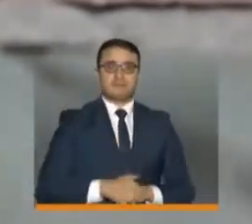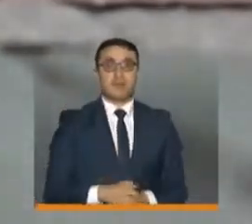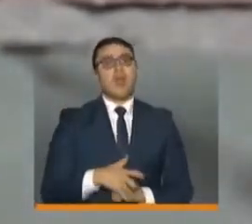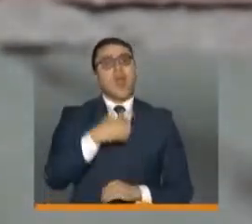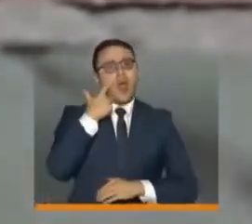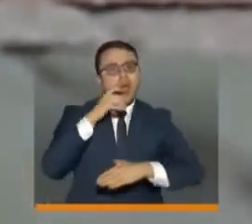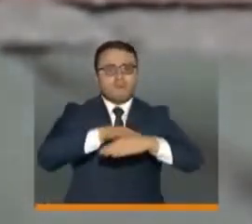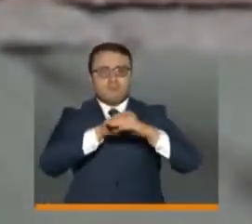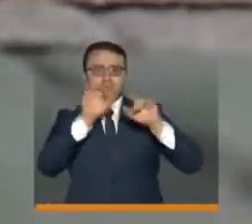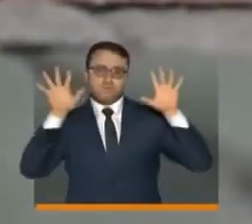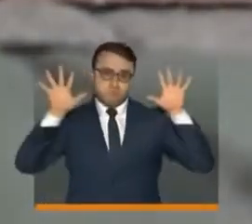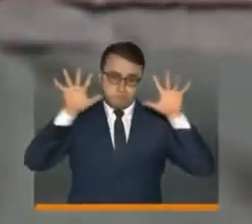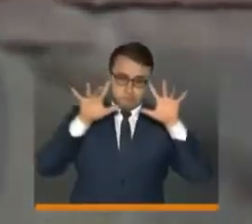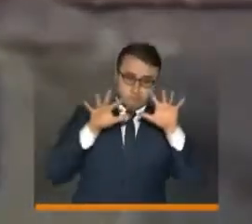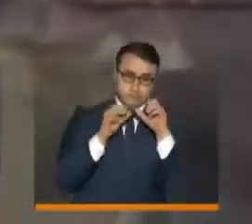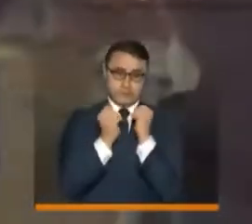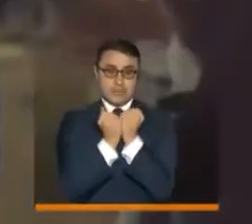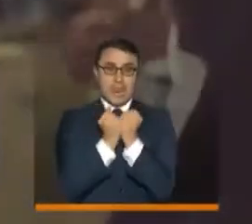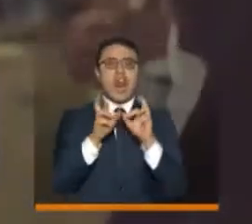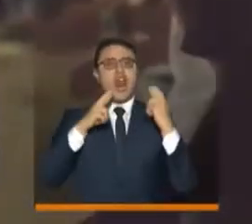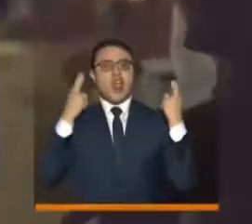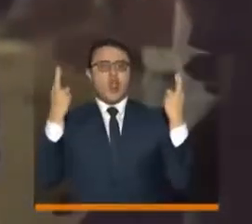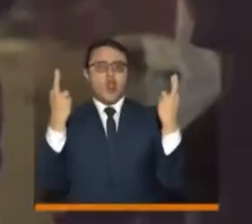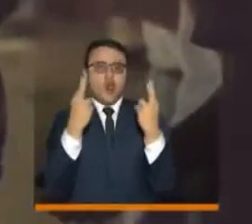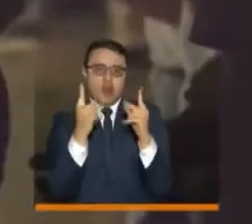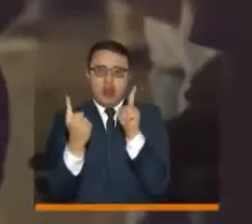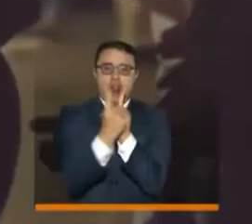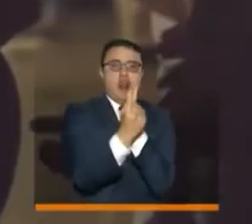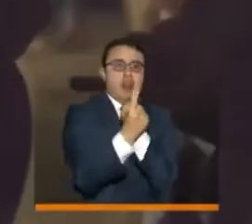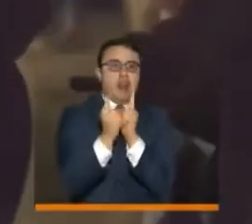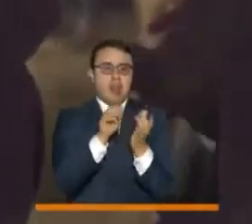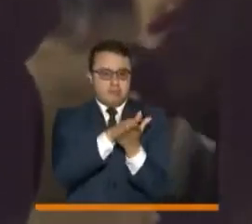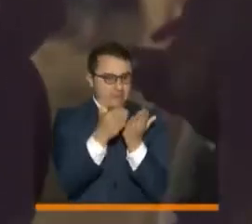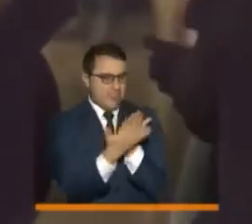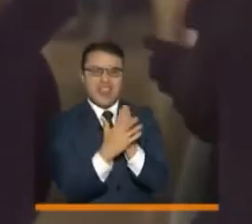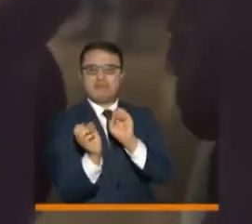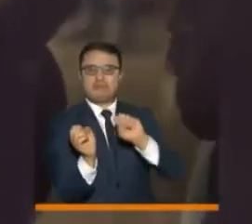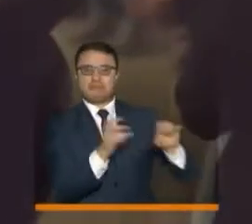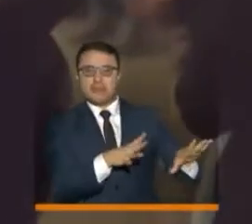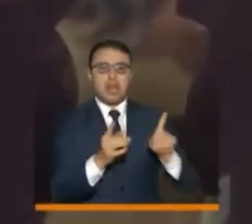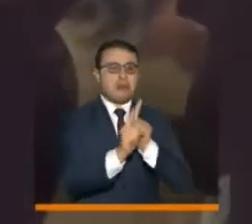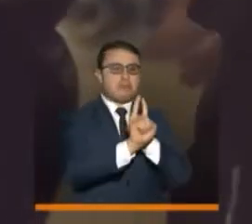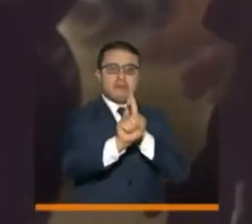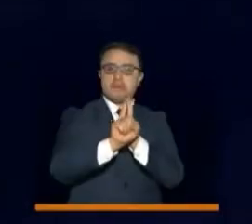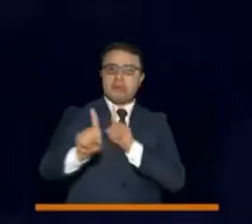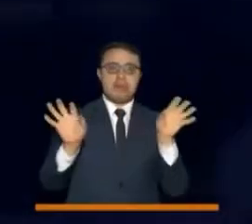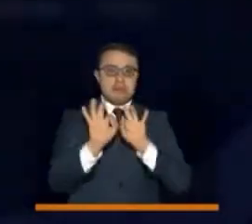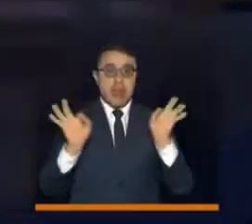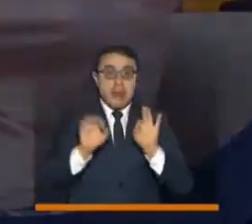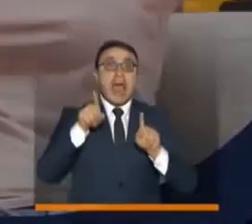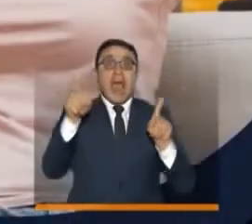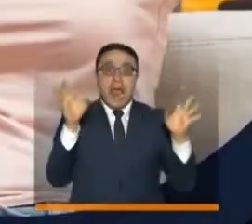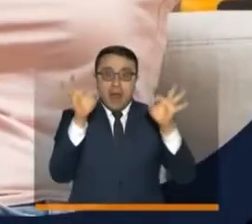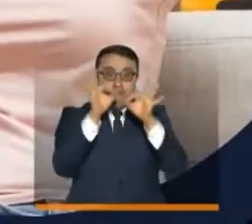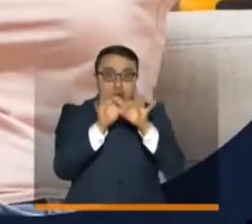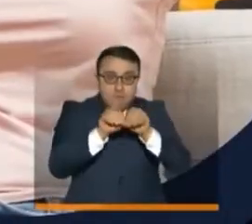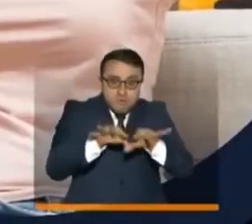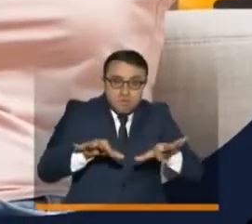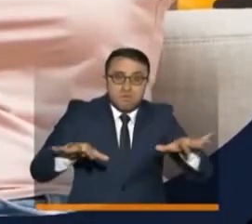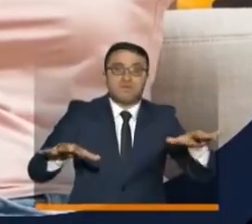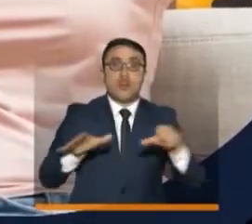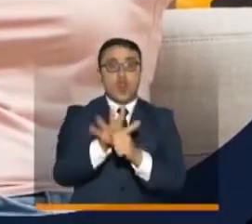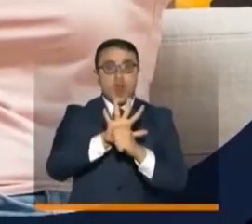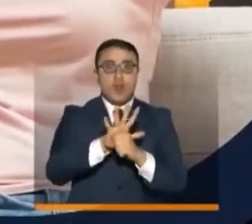usando tapabocas, guardando la distancia, claro, no en los buses, donde ya van sobreocupados como siempre. Entonces, ¿dónde quedó